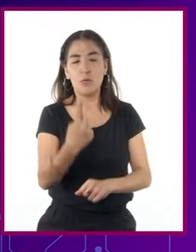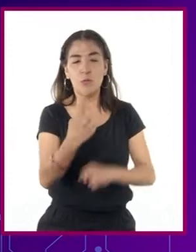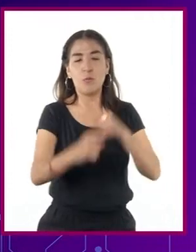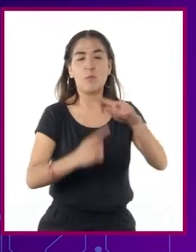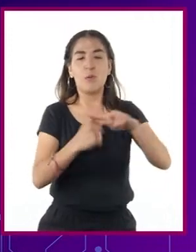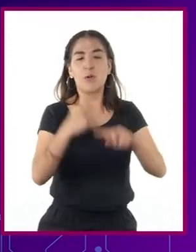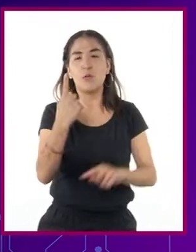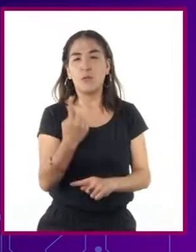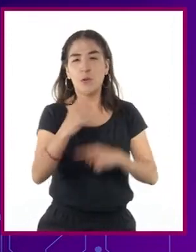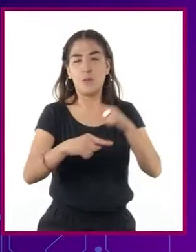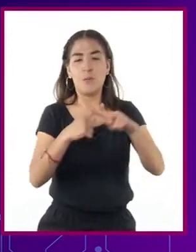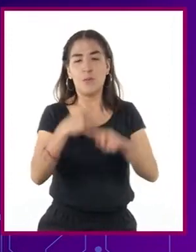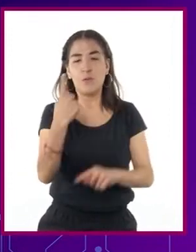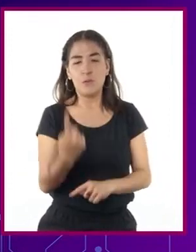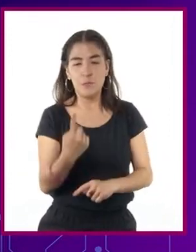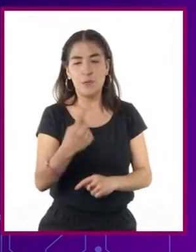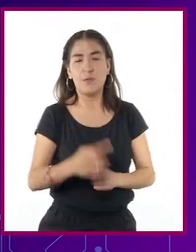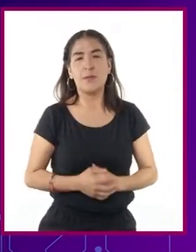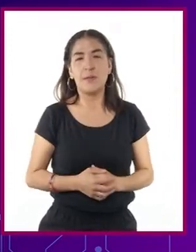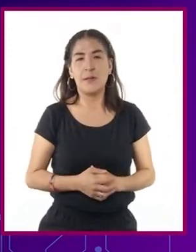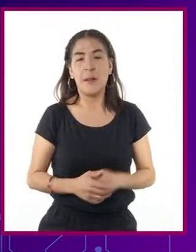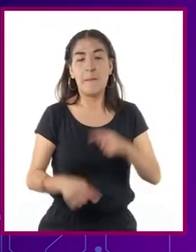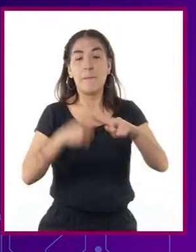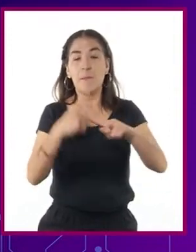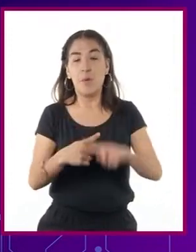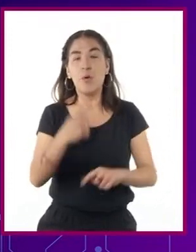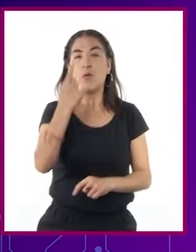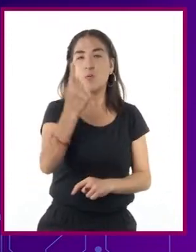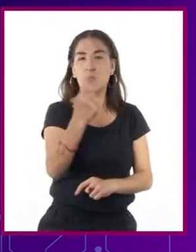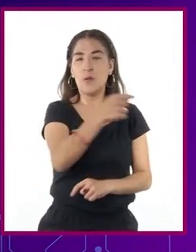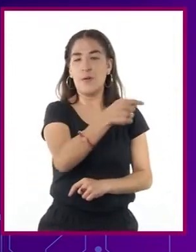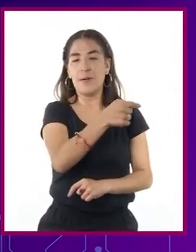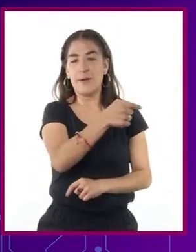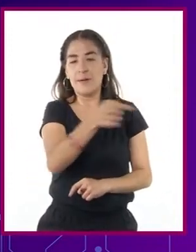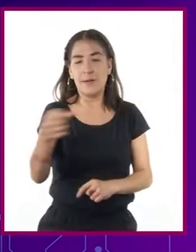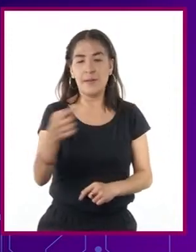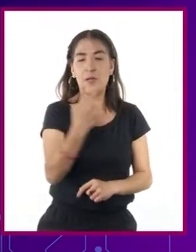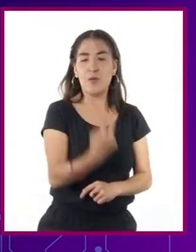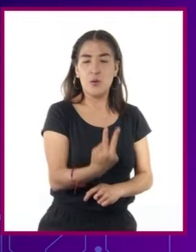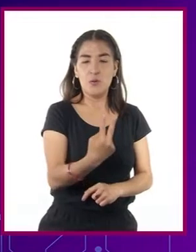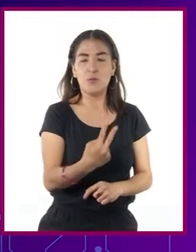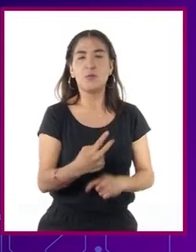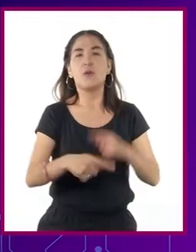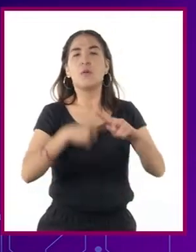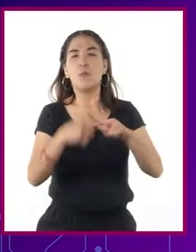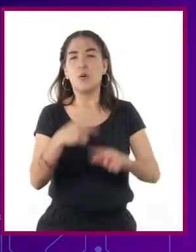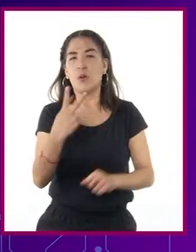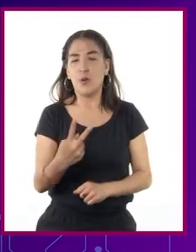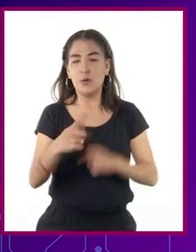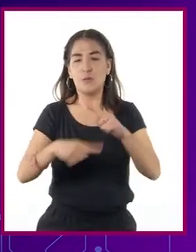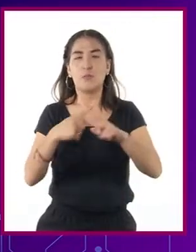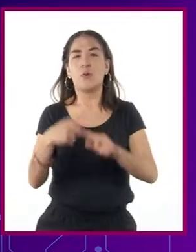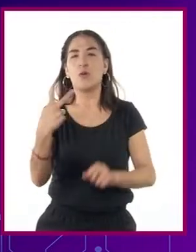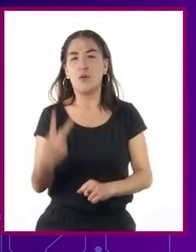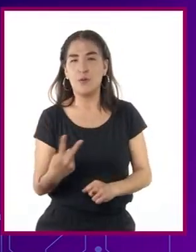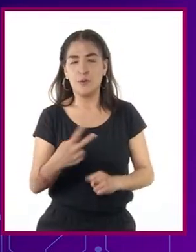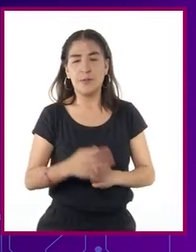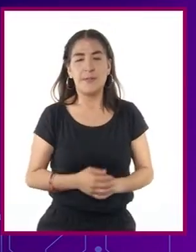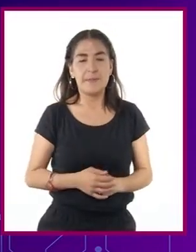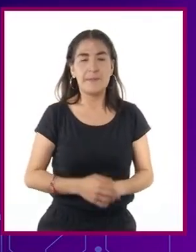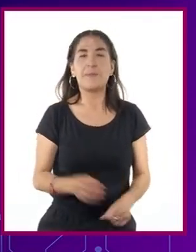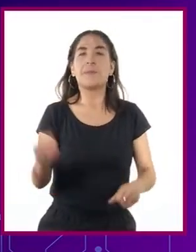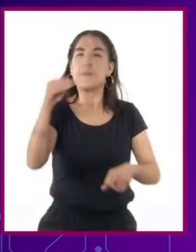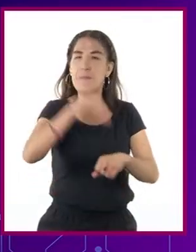1 por 1 por 1 por el cociente indicado de 1 entre 2 por 2 por 2.